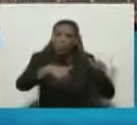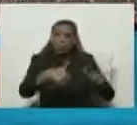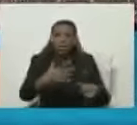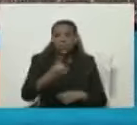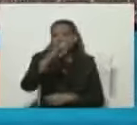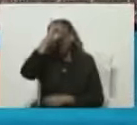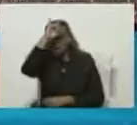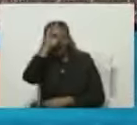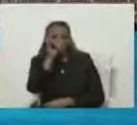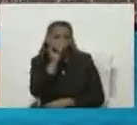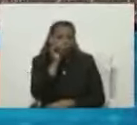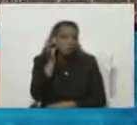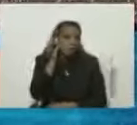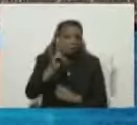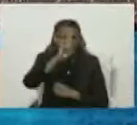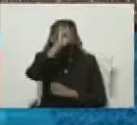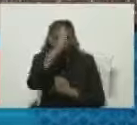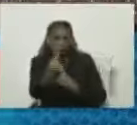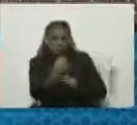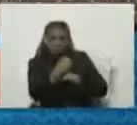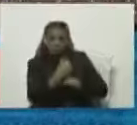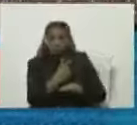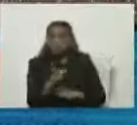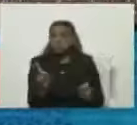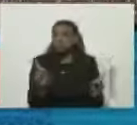diablas ni diablos.